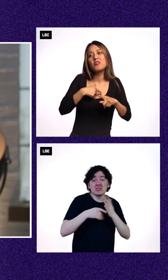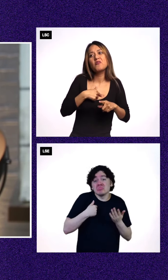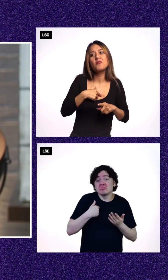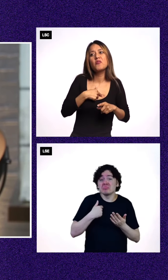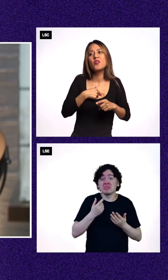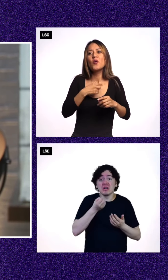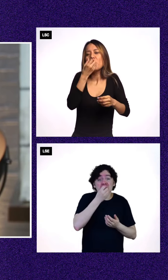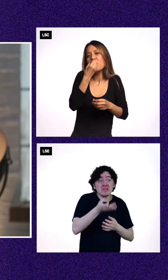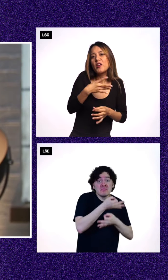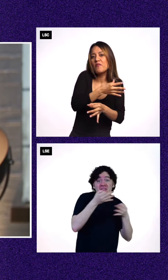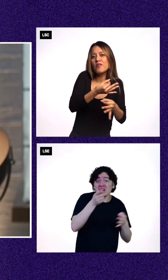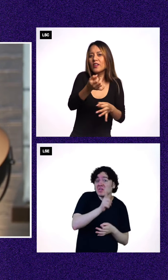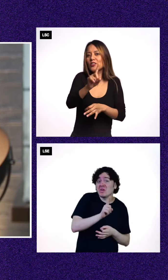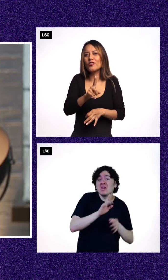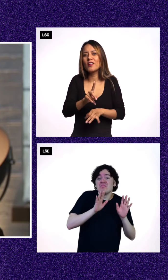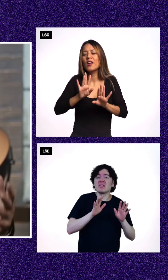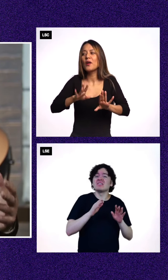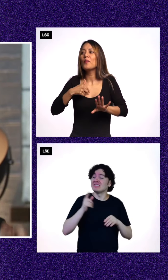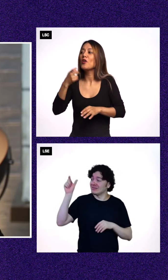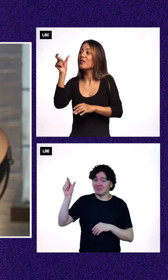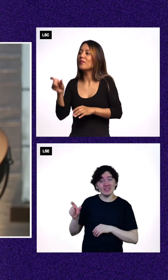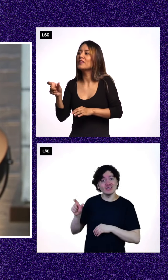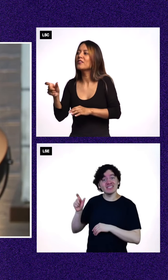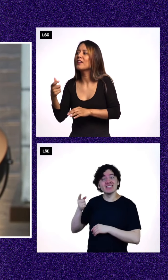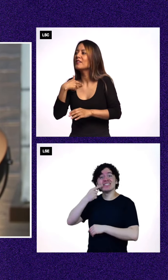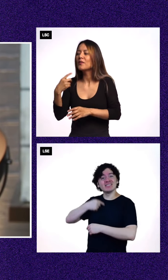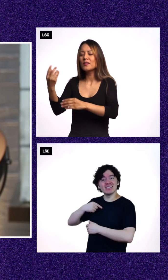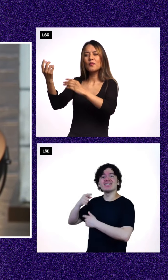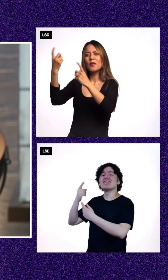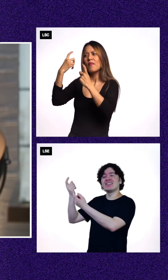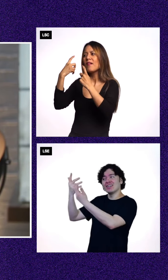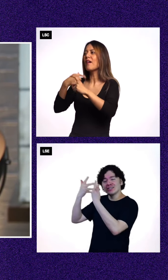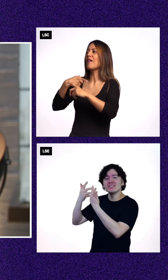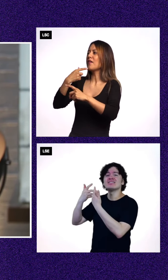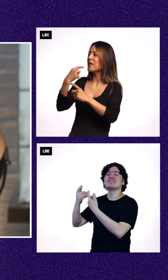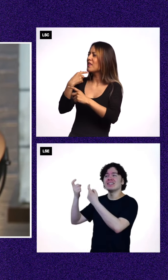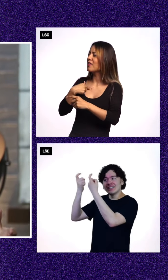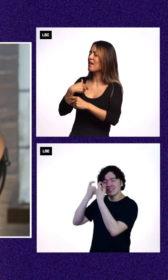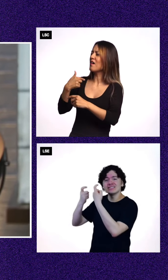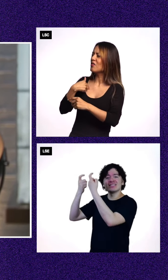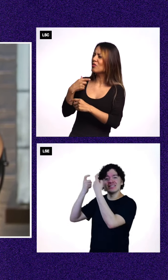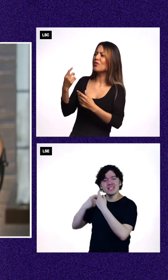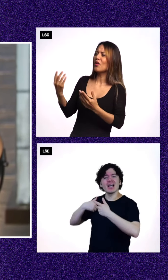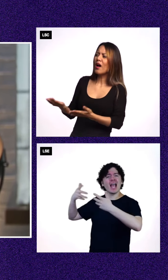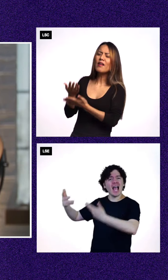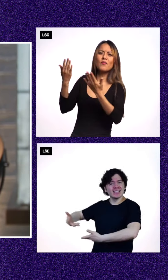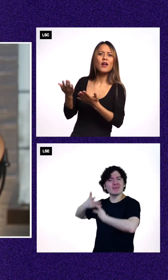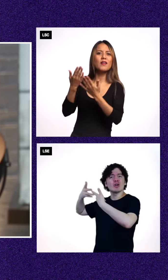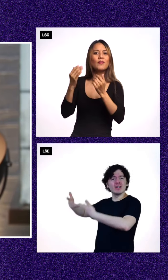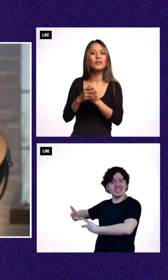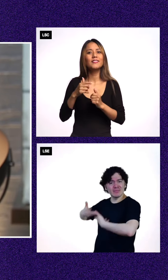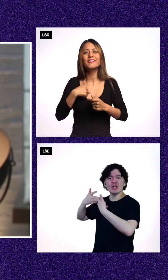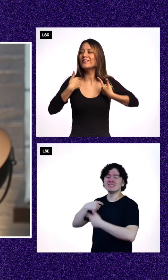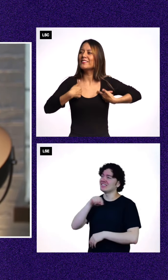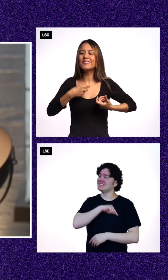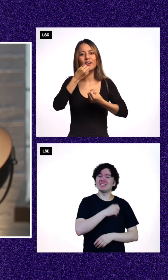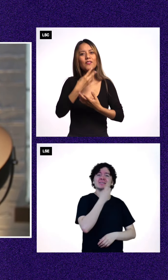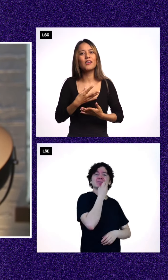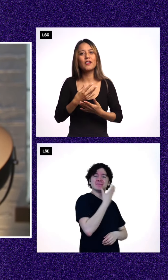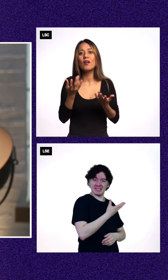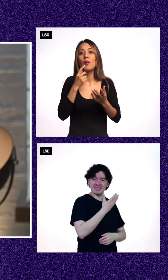mundo, Navi Sally, que es un amigo muy cercano a mí, llevamos más de 30 años quedando para